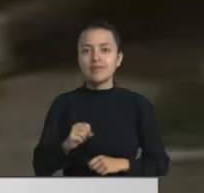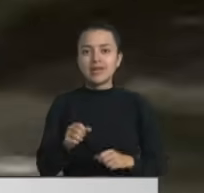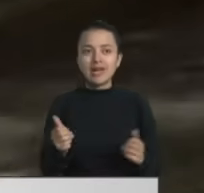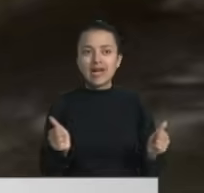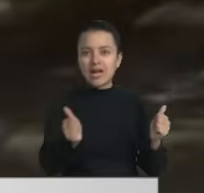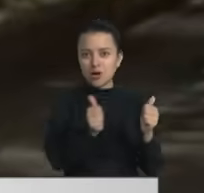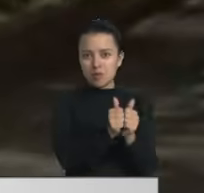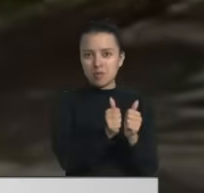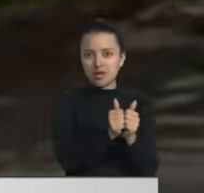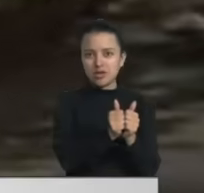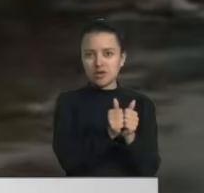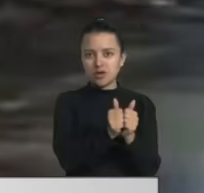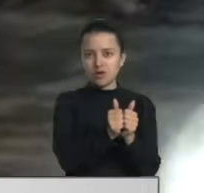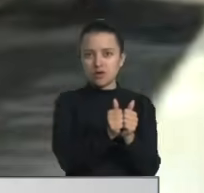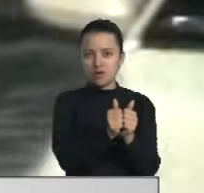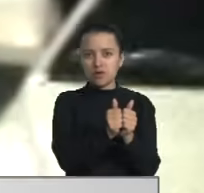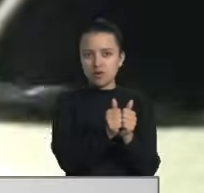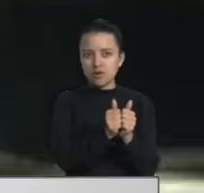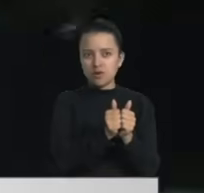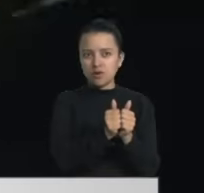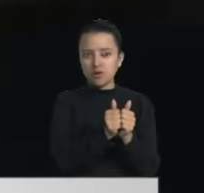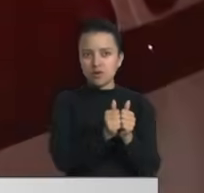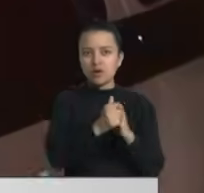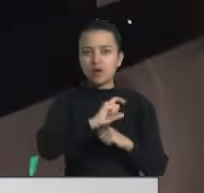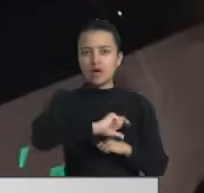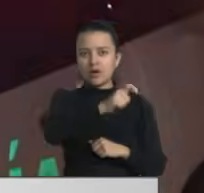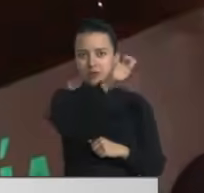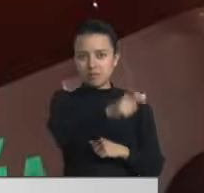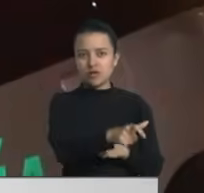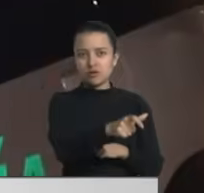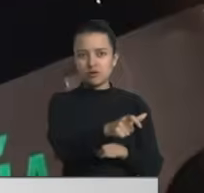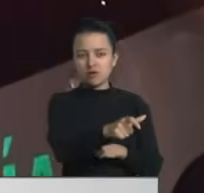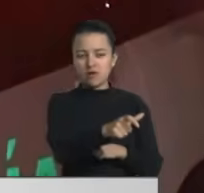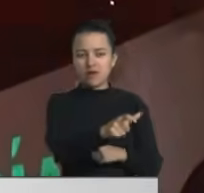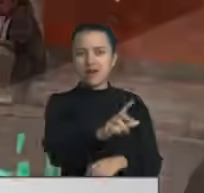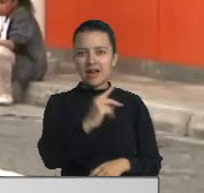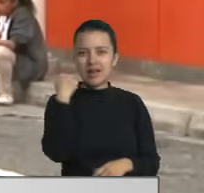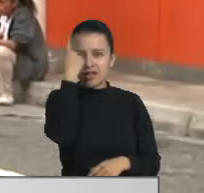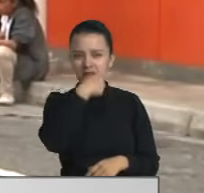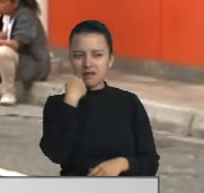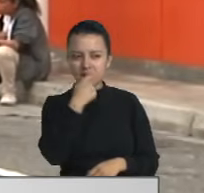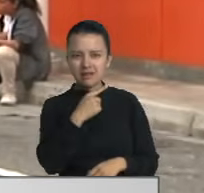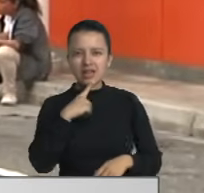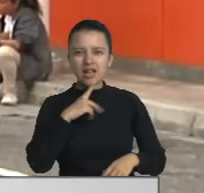pareja señalada de robarle y torturarla ya está identificada.